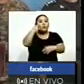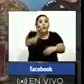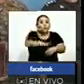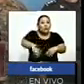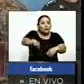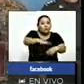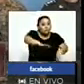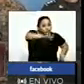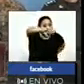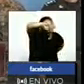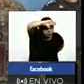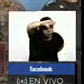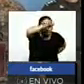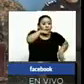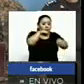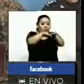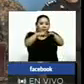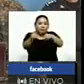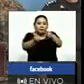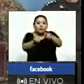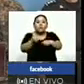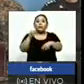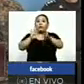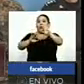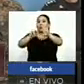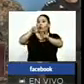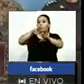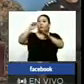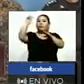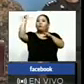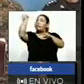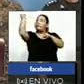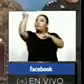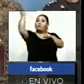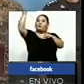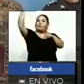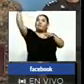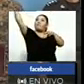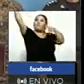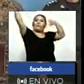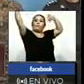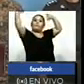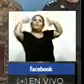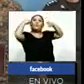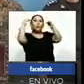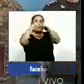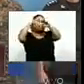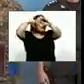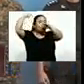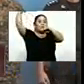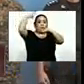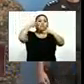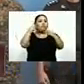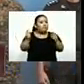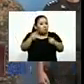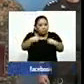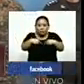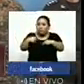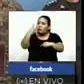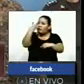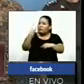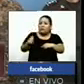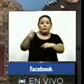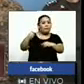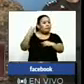Cuscatlán. Vamos a tener 12 drones también que van a estar acompañando las diferentes actividades de la fiesta que van a estar siempre de